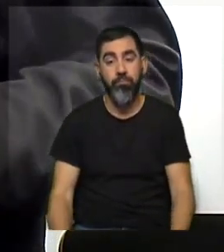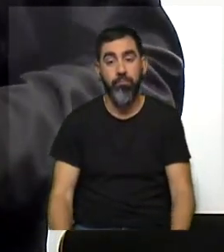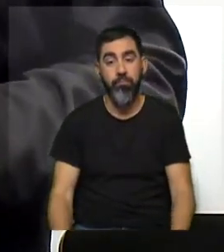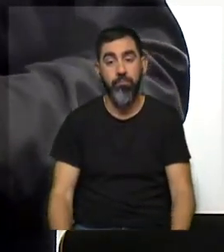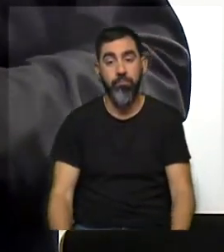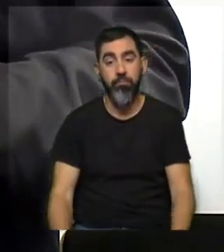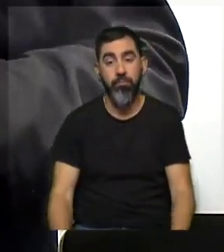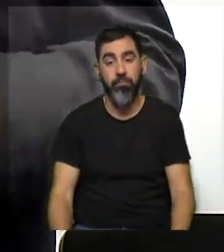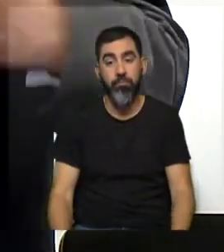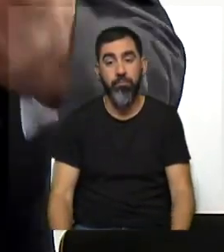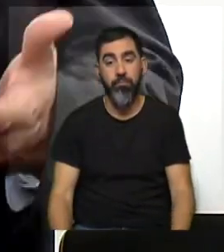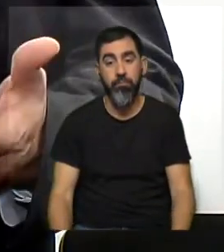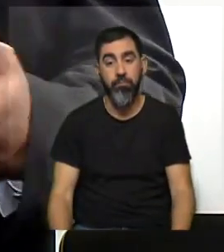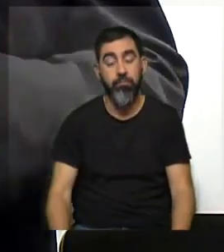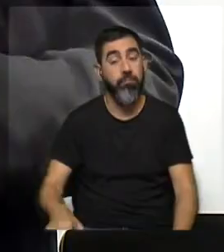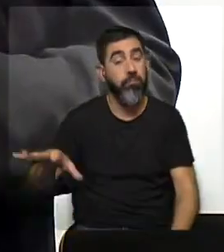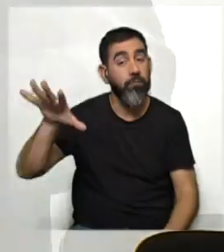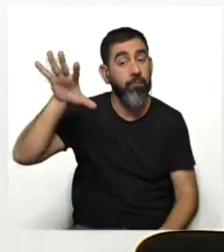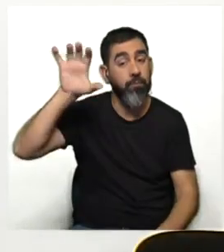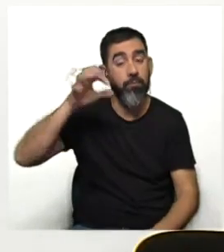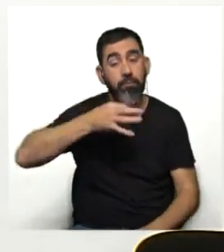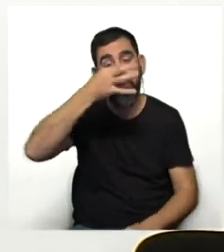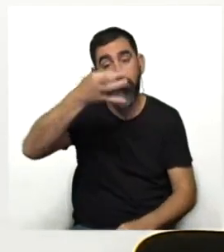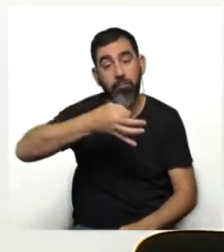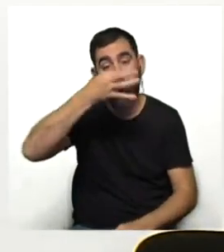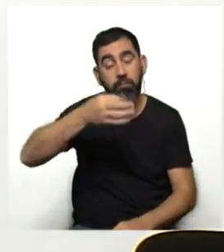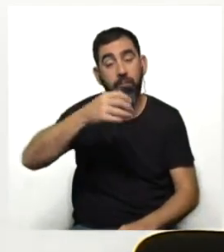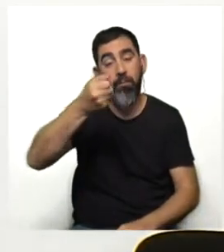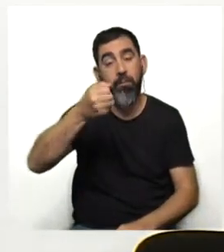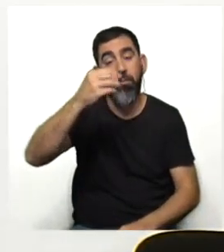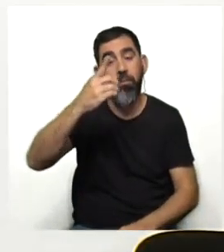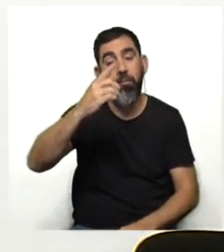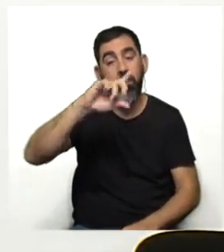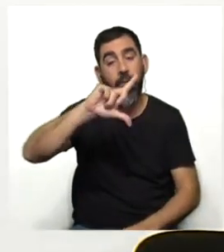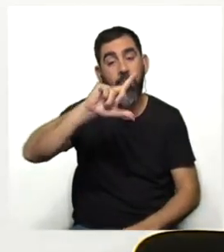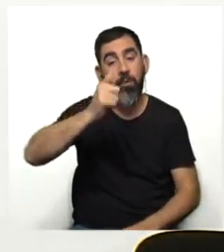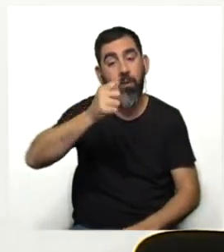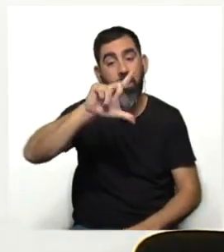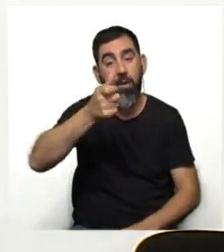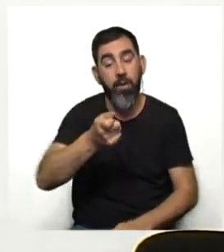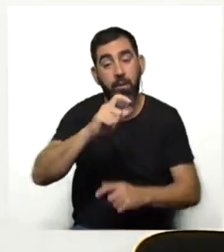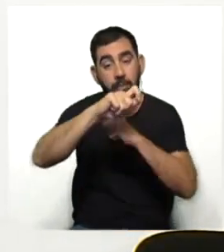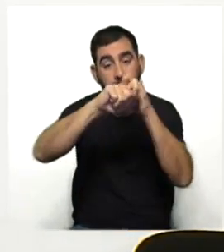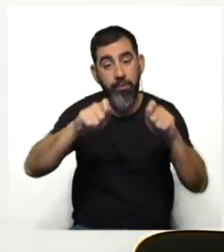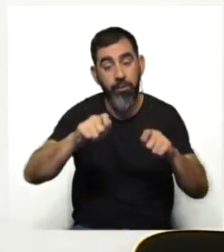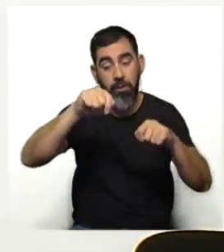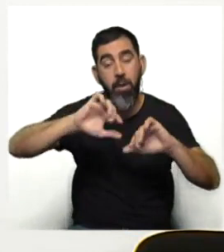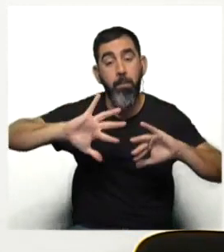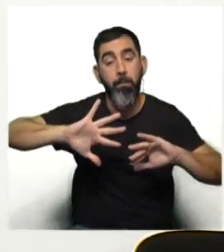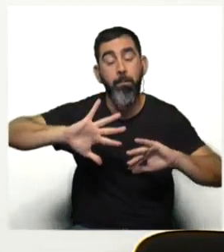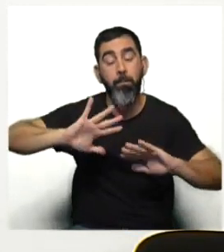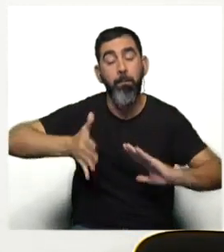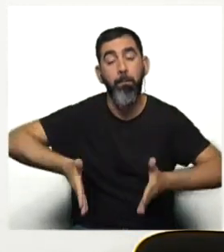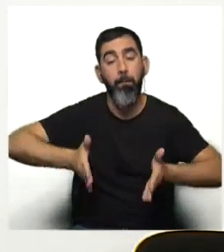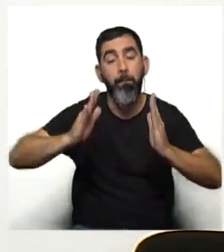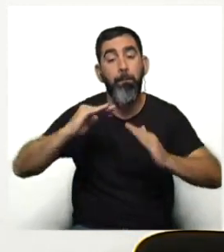qué tal rosina mientras sigo escuchando las declaraciones de Marcela udala en el pincel les cuento que estoy aquí en el piso 10 de Torre